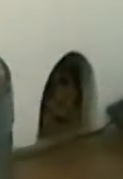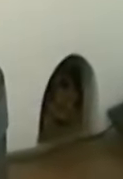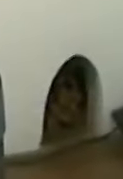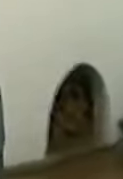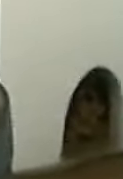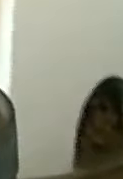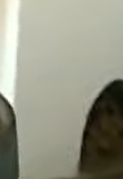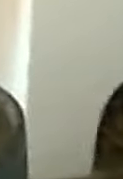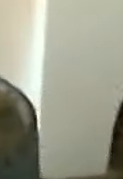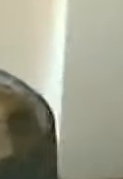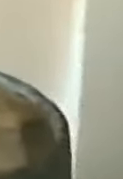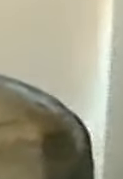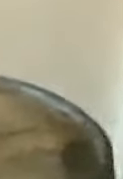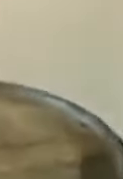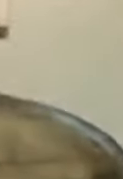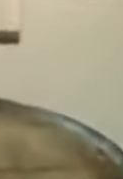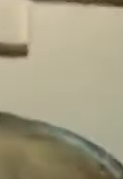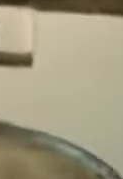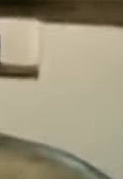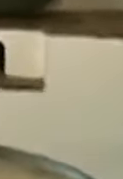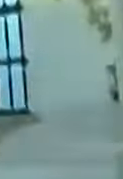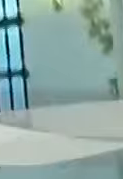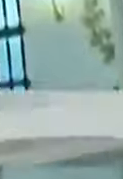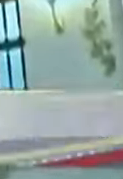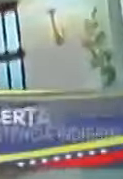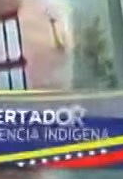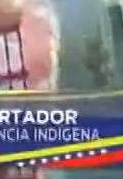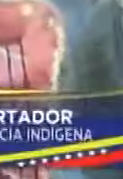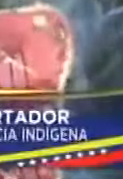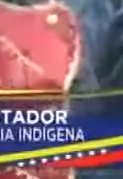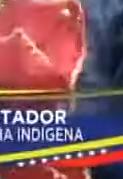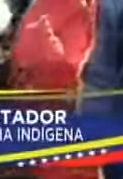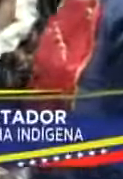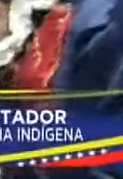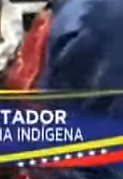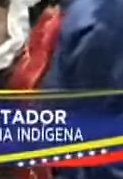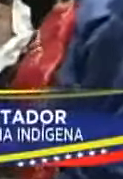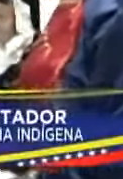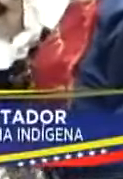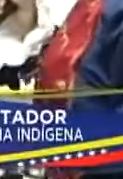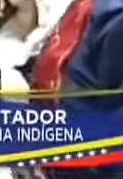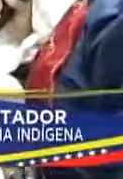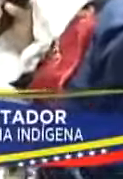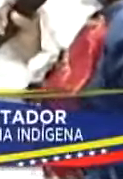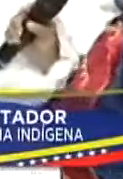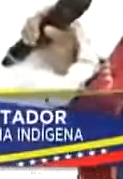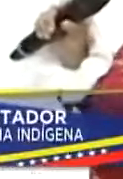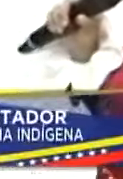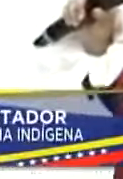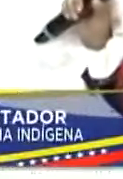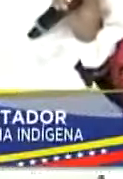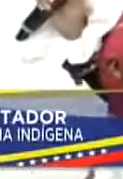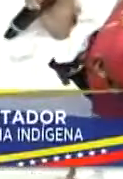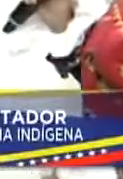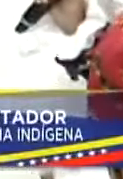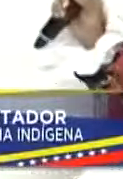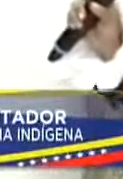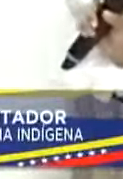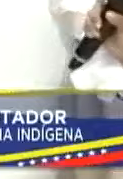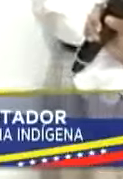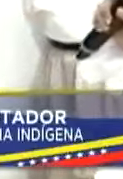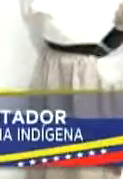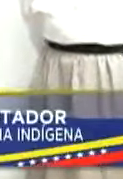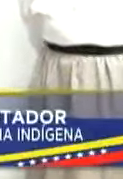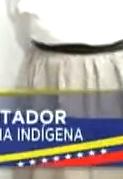Por la exposición del Museo Bolivariano Bolívar, Raíz de Pueblos Soberanos. Y esta sala a la que estamos entrando en este